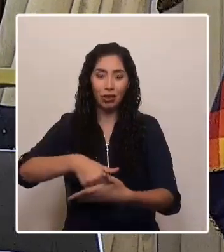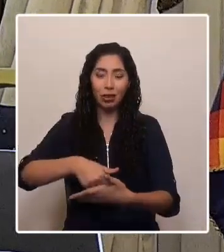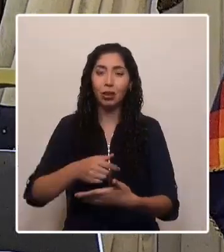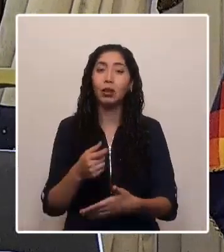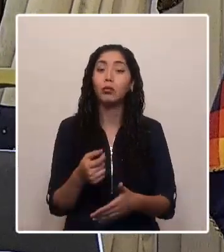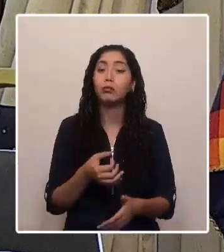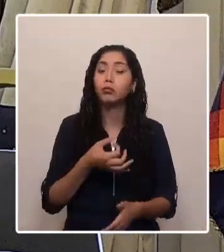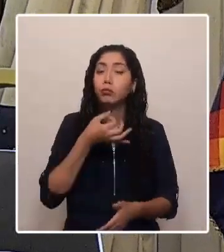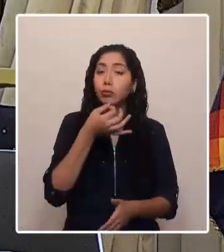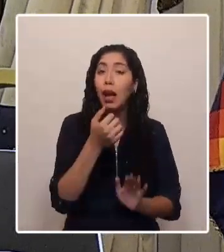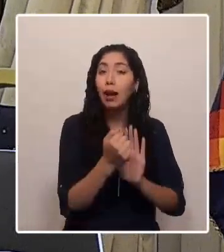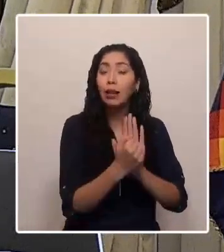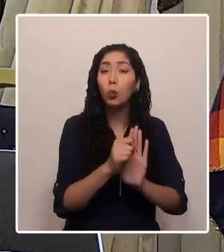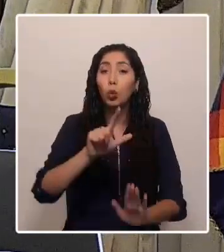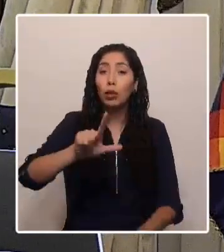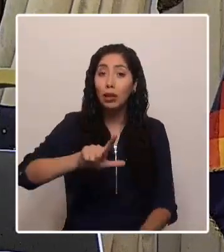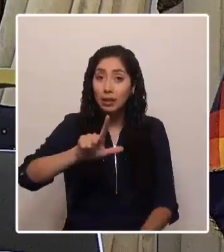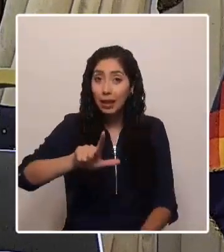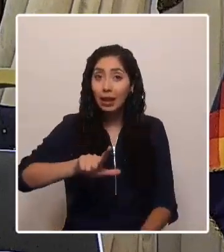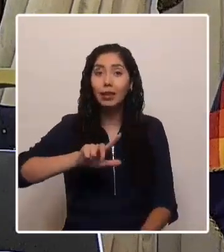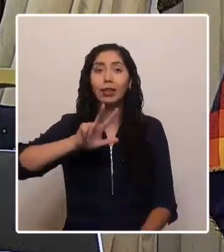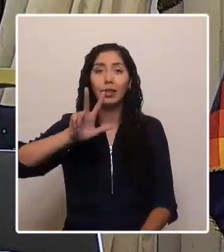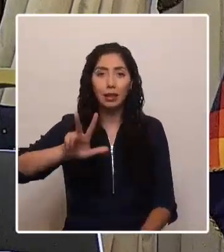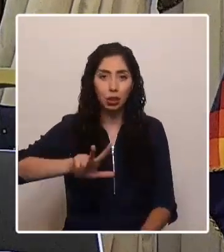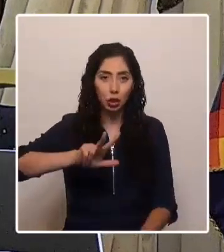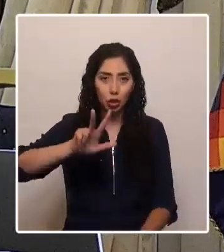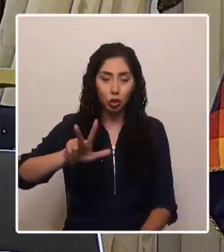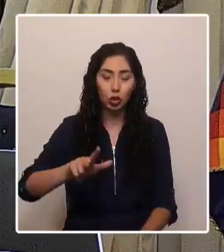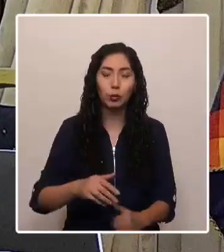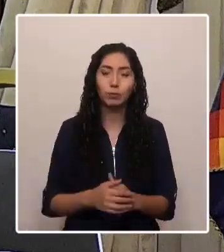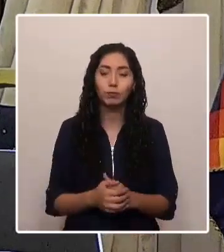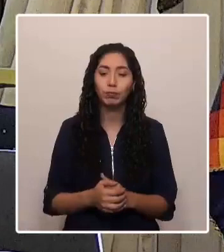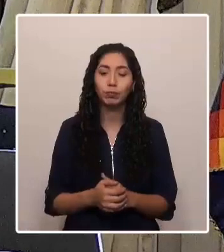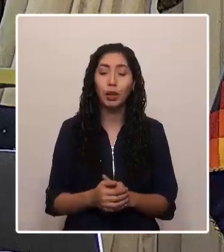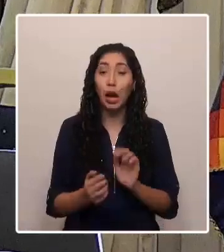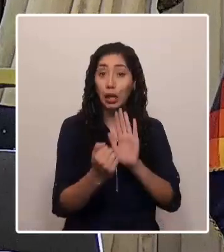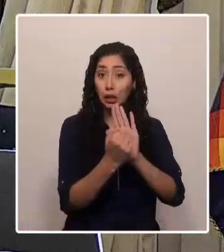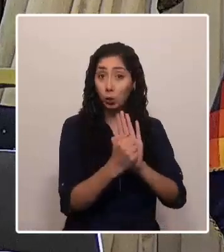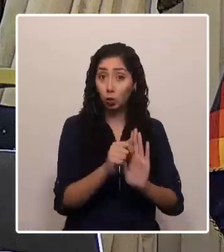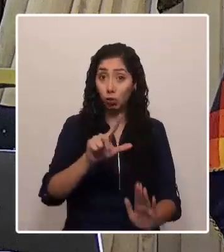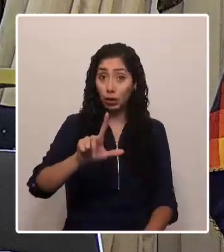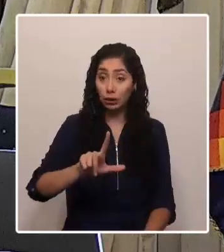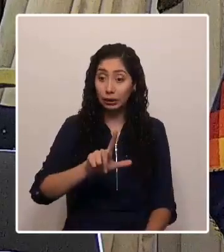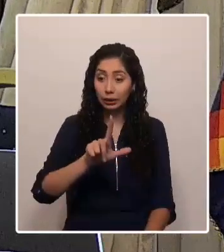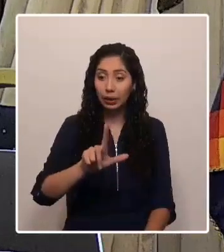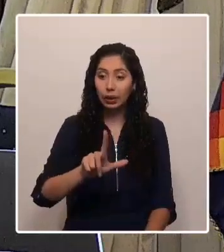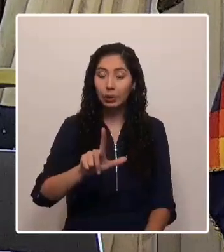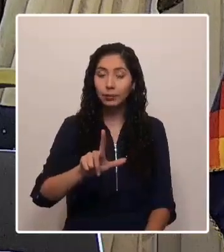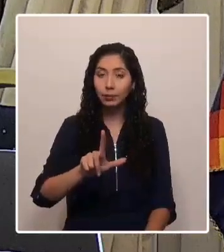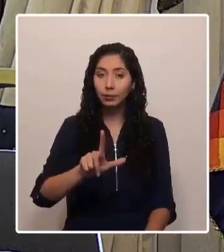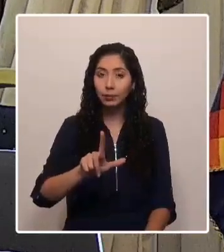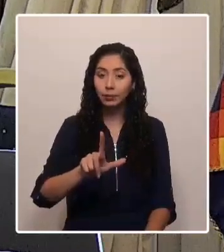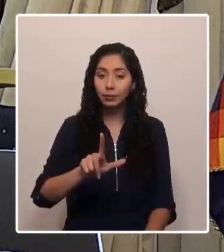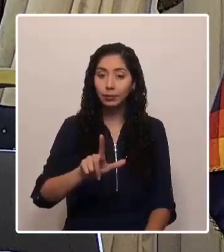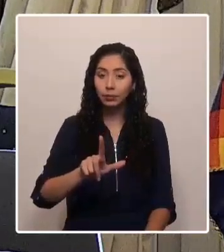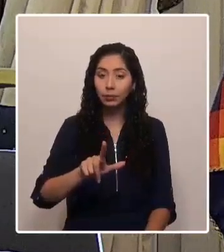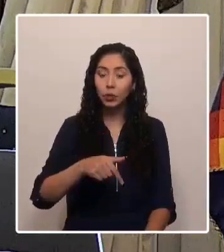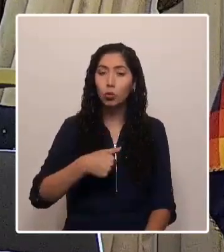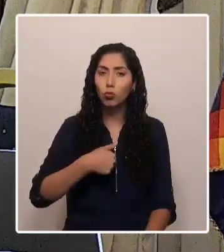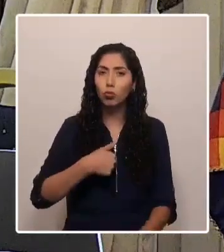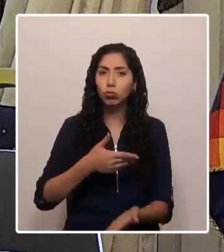artículos 17 y 18. Sobre el artículo 17, me referiré al rechazo a